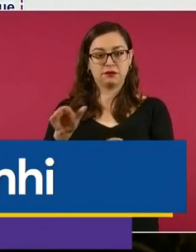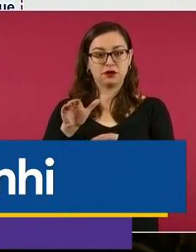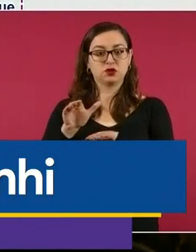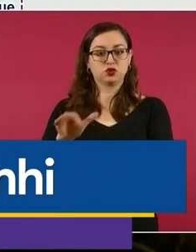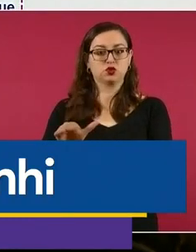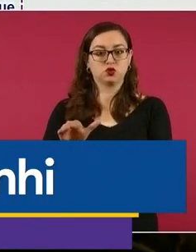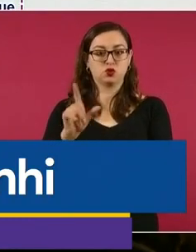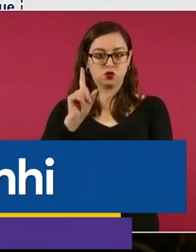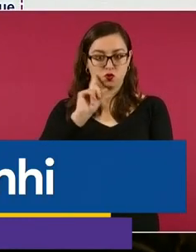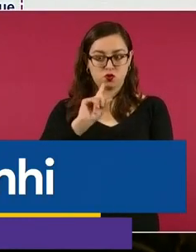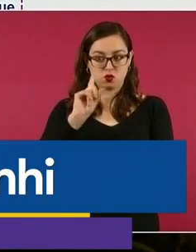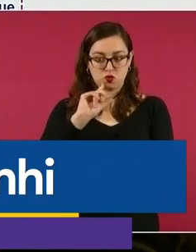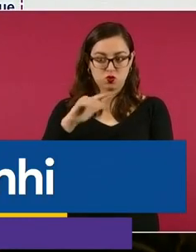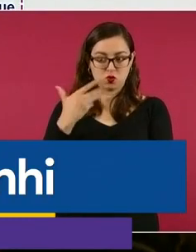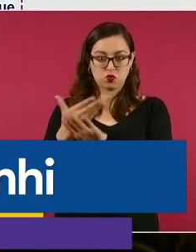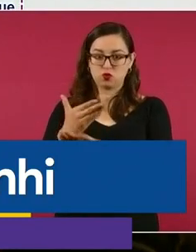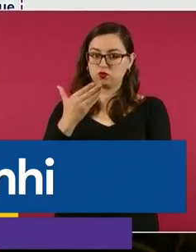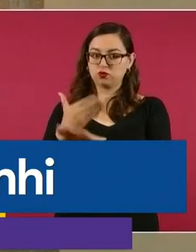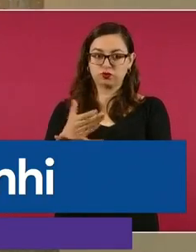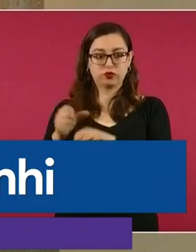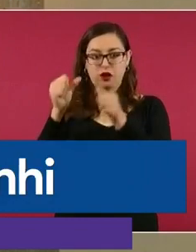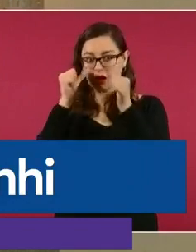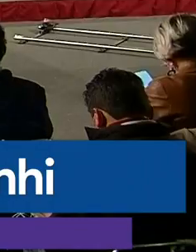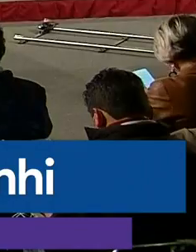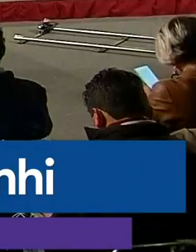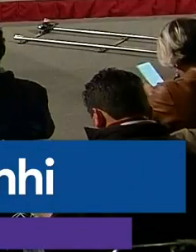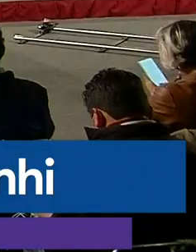para llevar a cabo la indagatoria